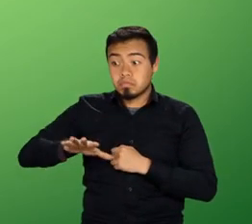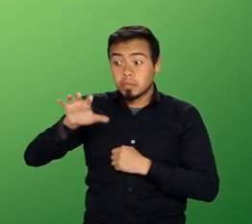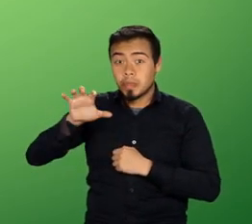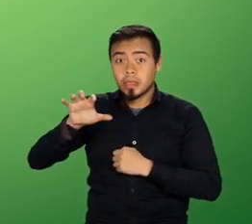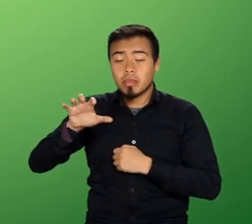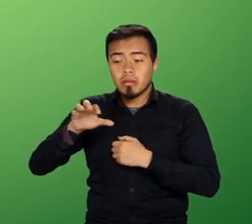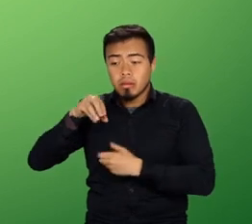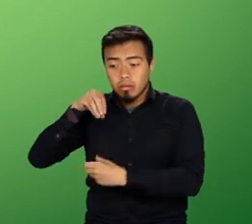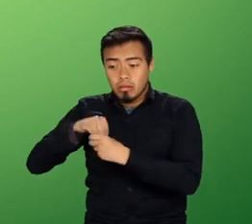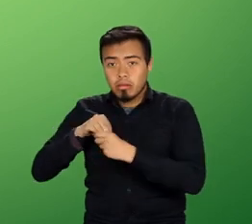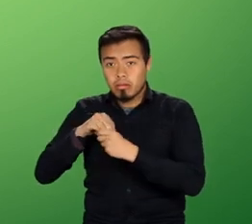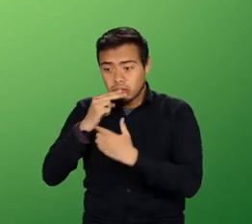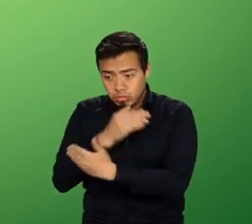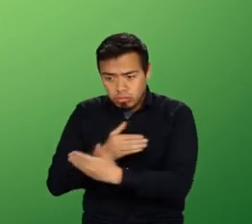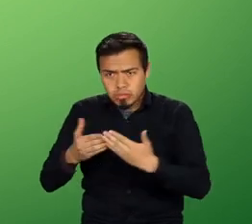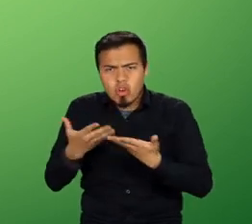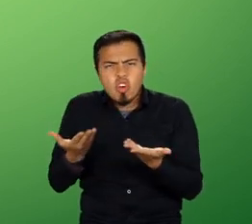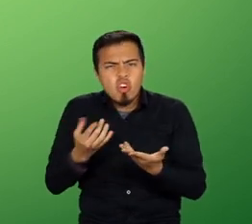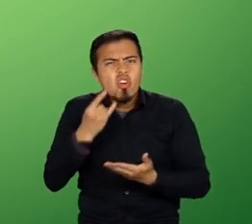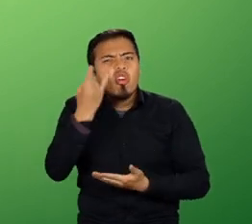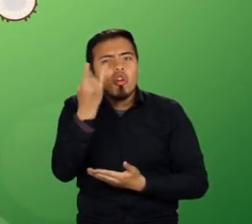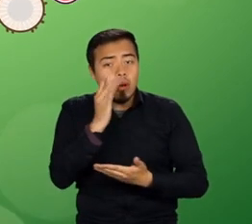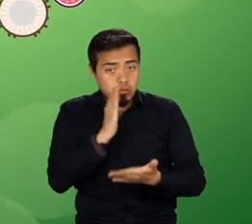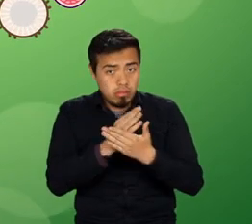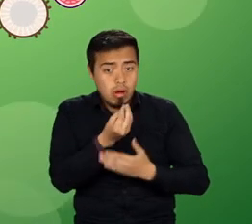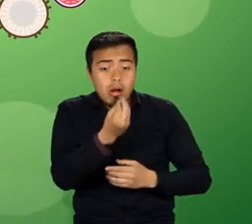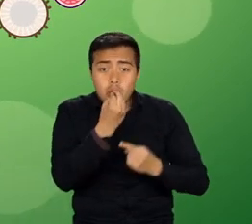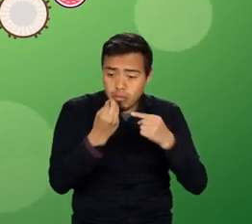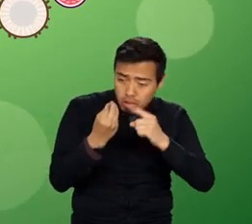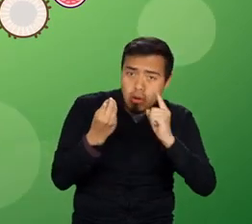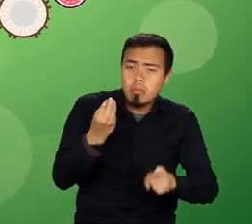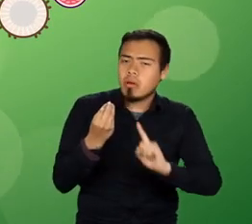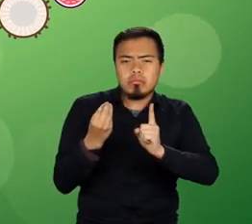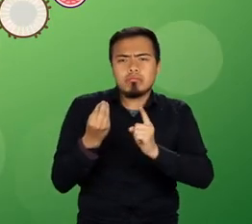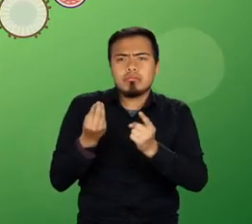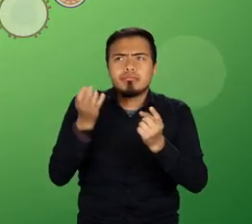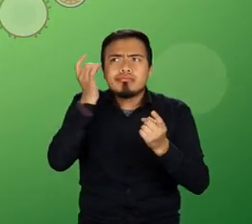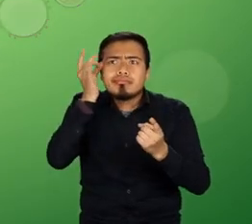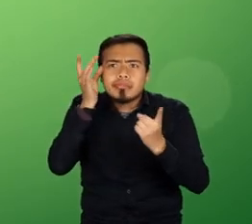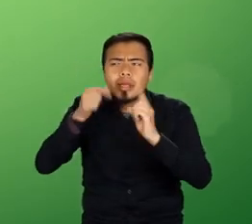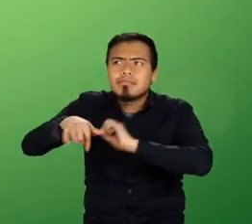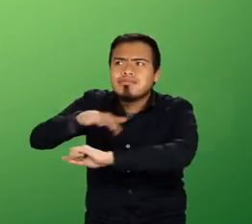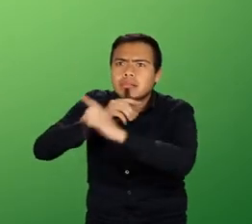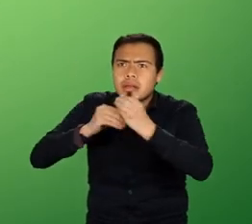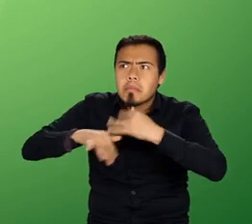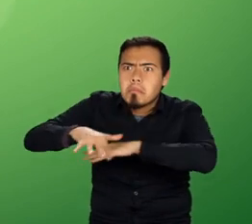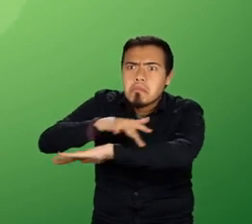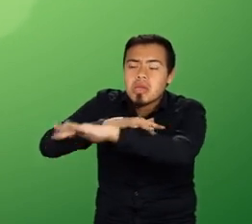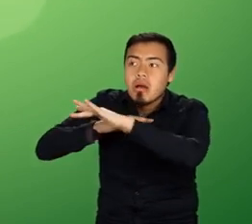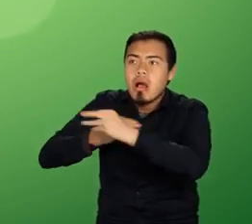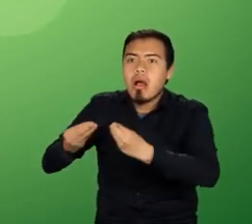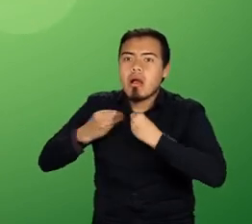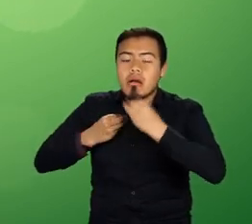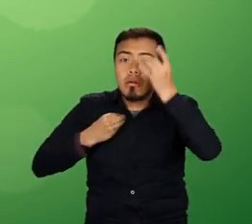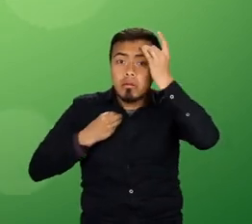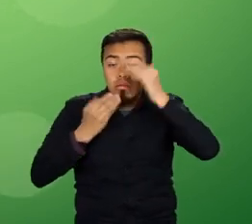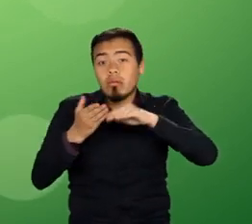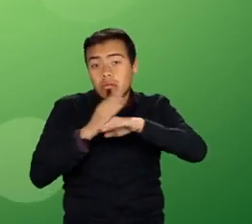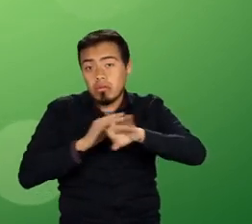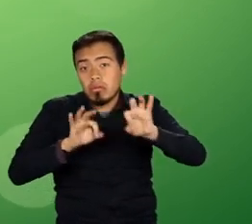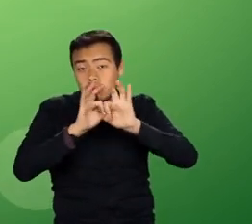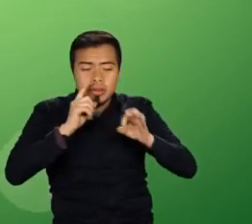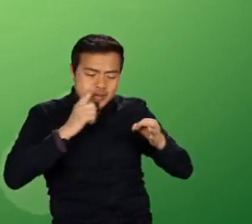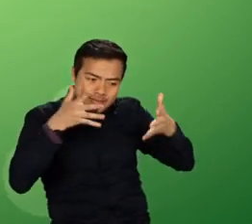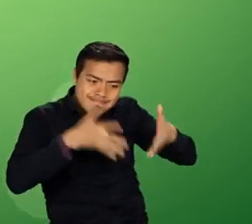no se produce por la alimentación u otros factores del ambiente. Sin embargo, es importante enseñarles a los